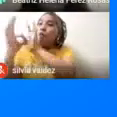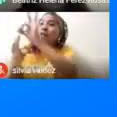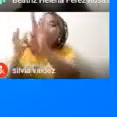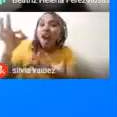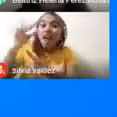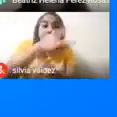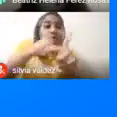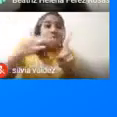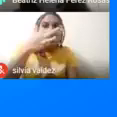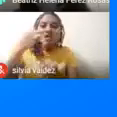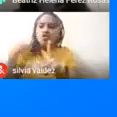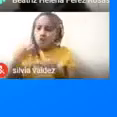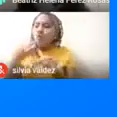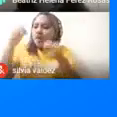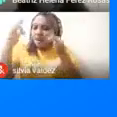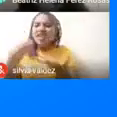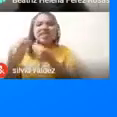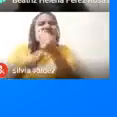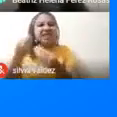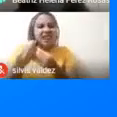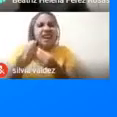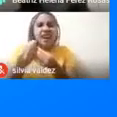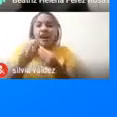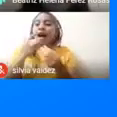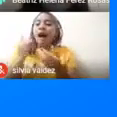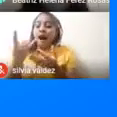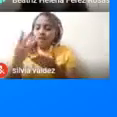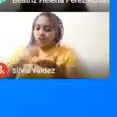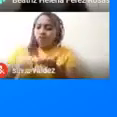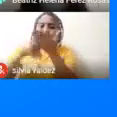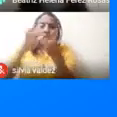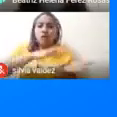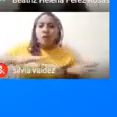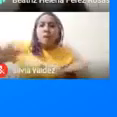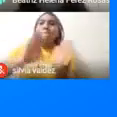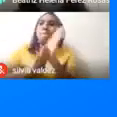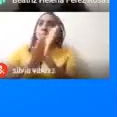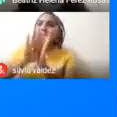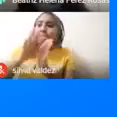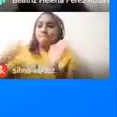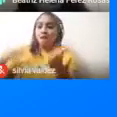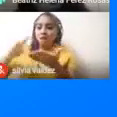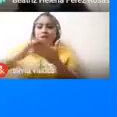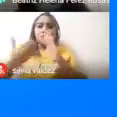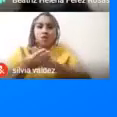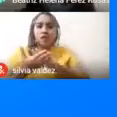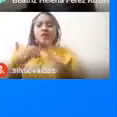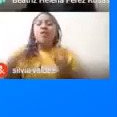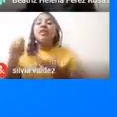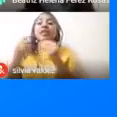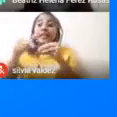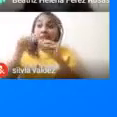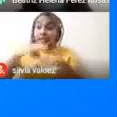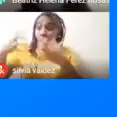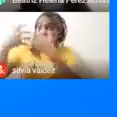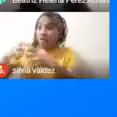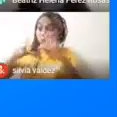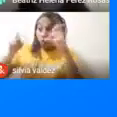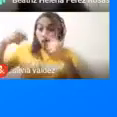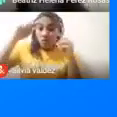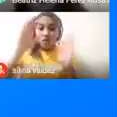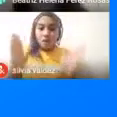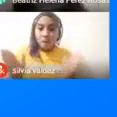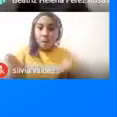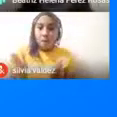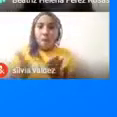voy a generar realmente réditos en mi comunidad, voy a hacer el crecimiento y voy a hacer que esta industria crezca de una manera